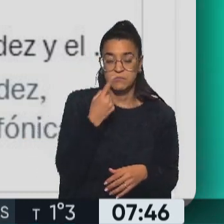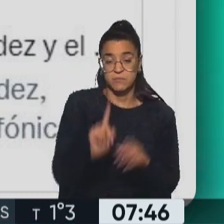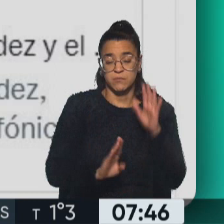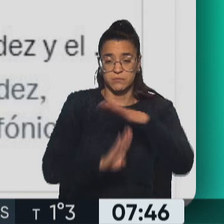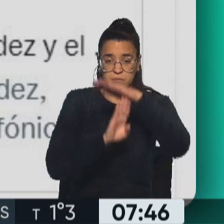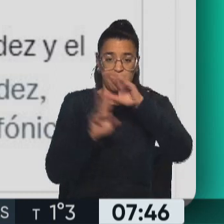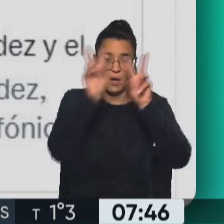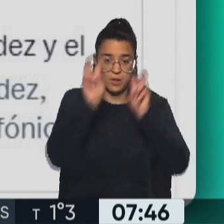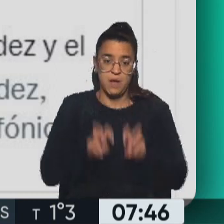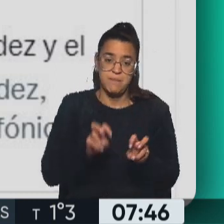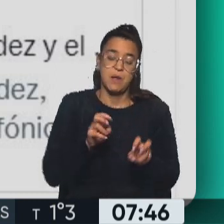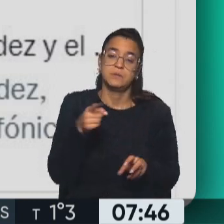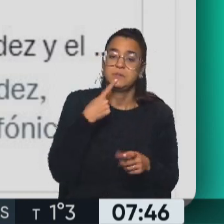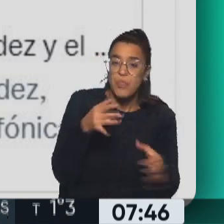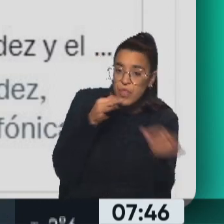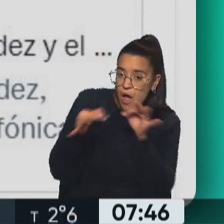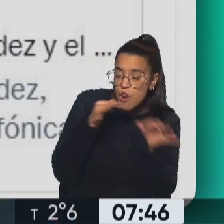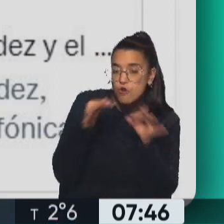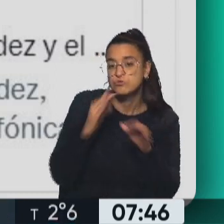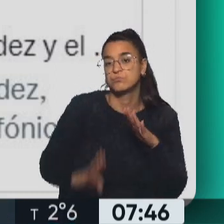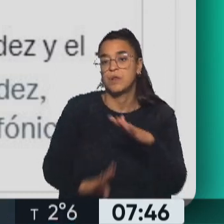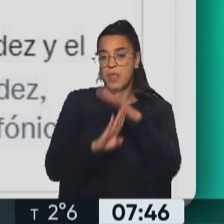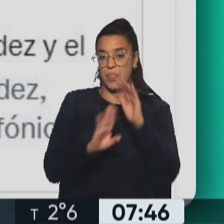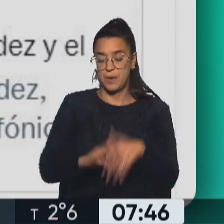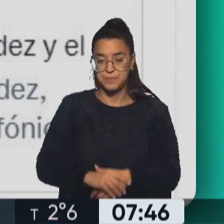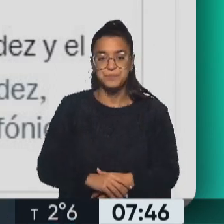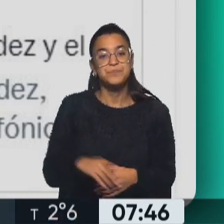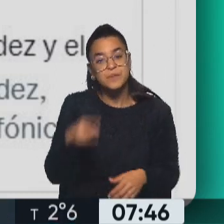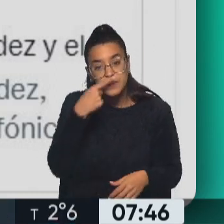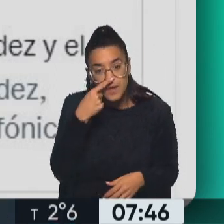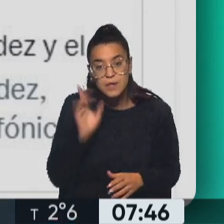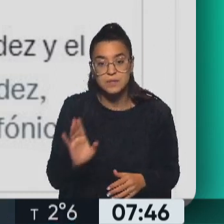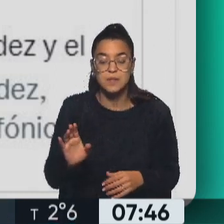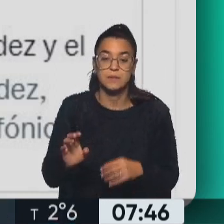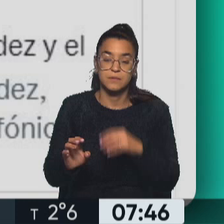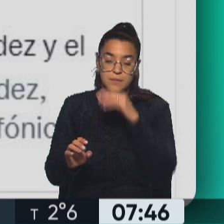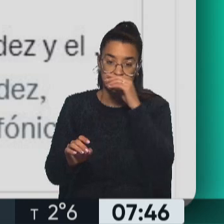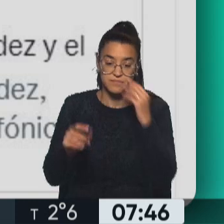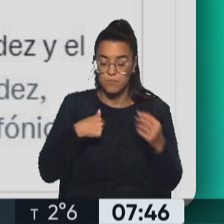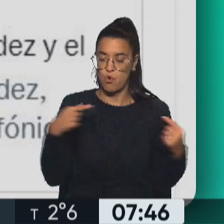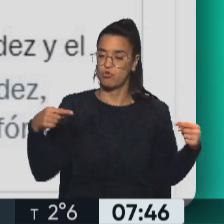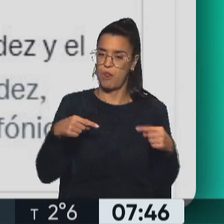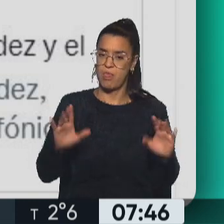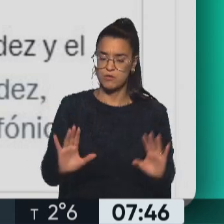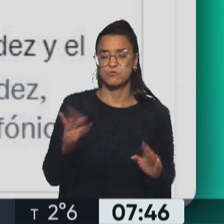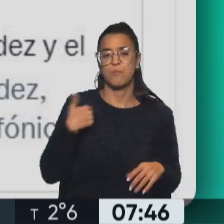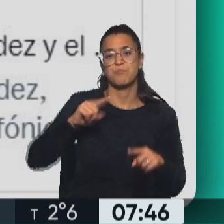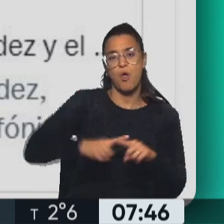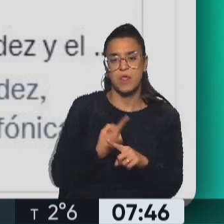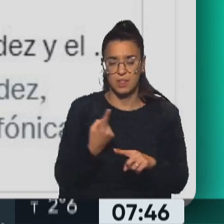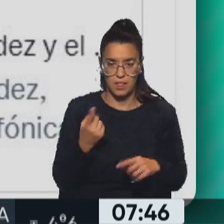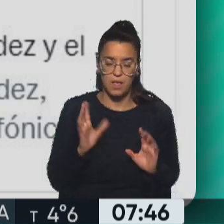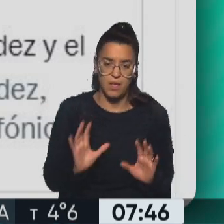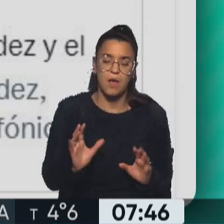de la agenda global en el diálogo de los líderes. Es interesante porque se dan estas contradicciones en la política internacional,